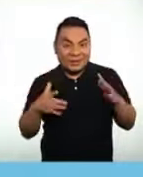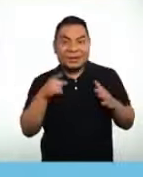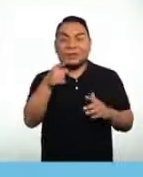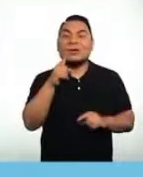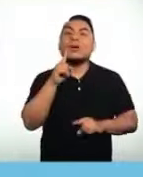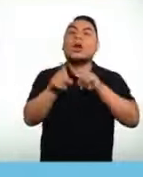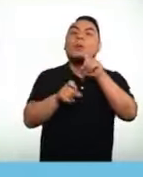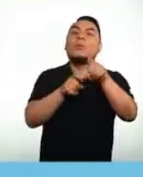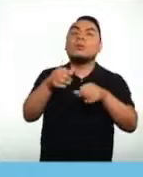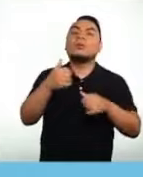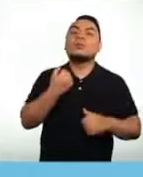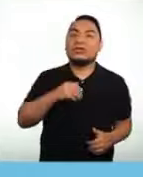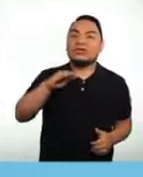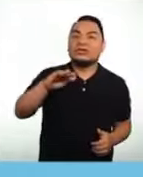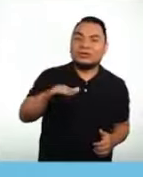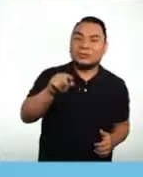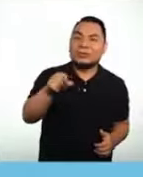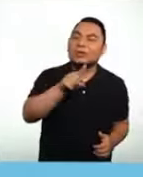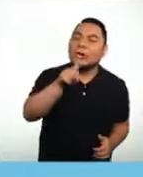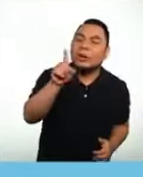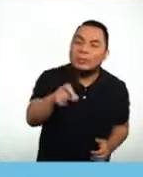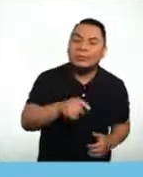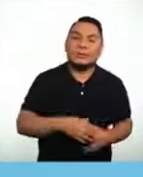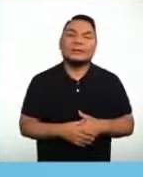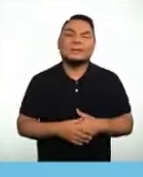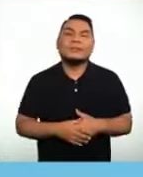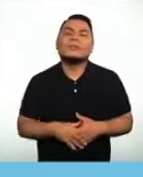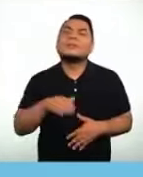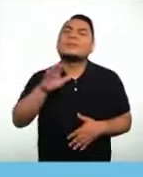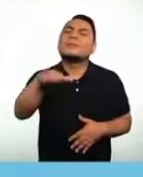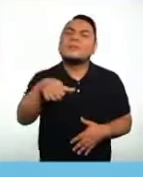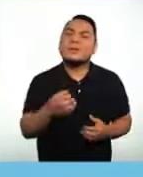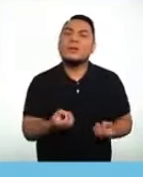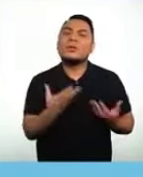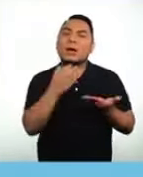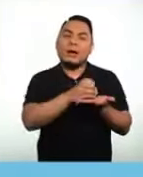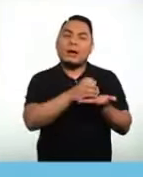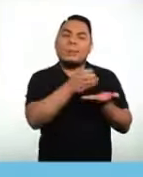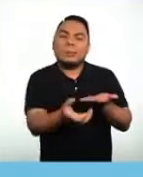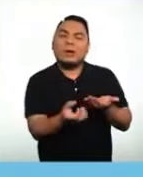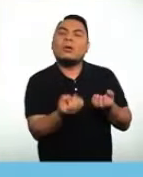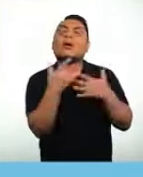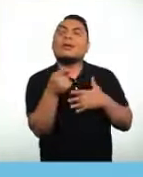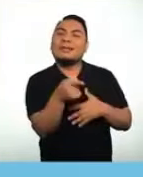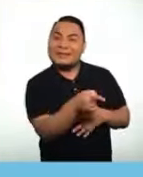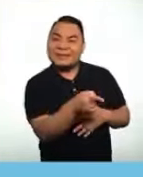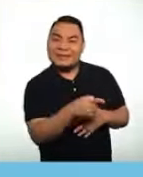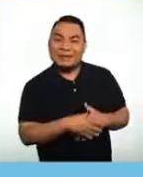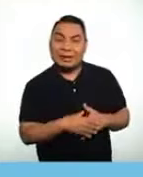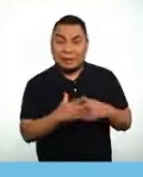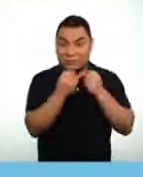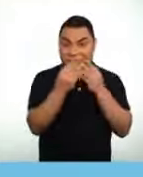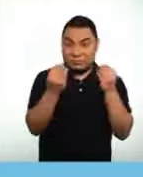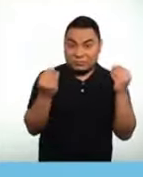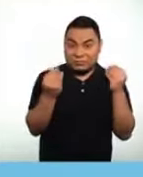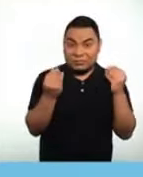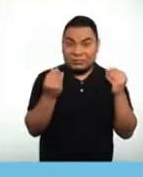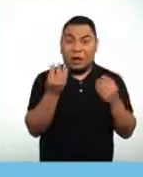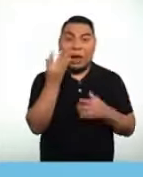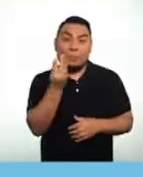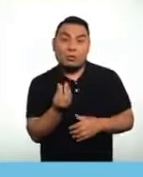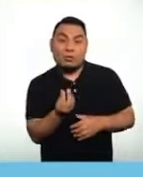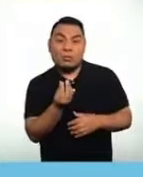Mientras juegan, pueden preguntarle a la niña o el niño: ¿cuántas botellas derribaste?